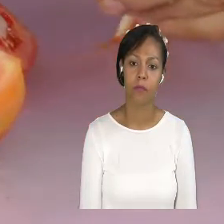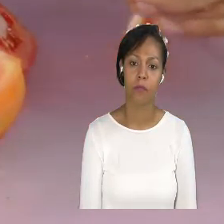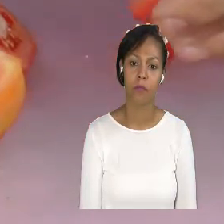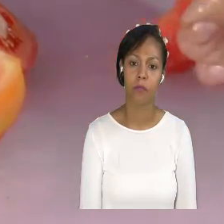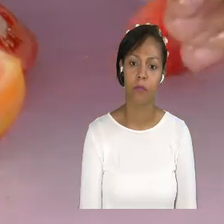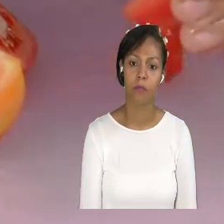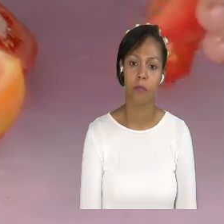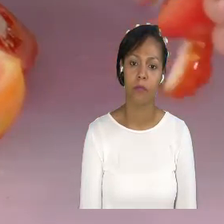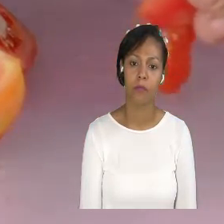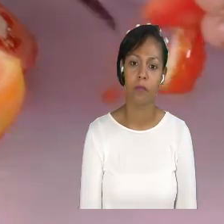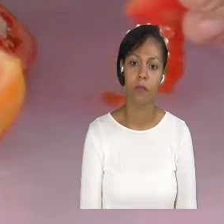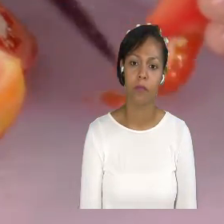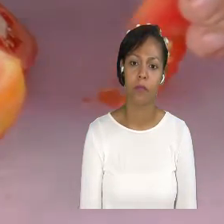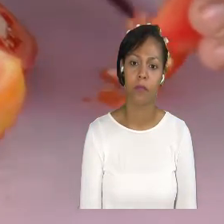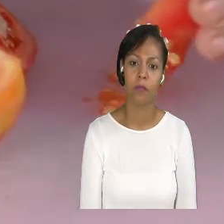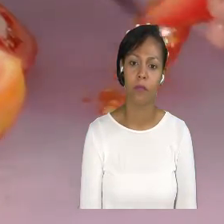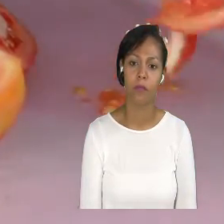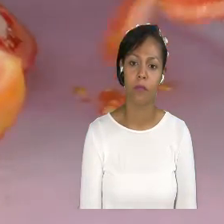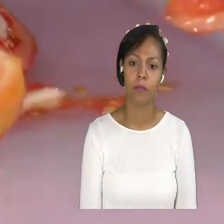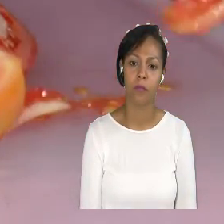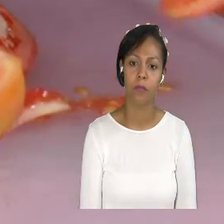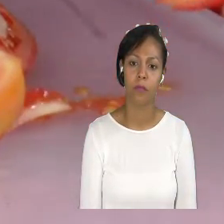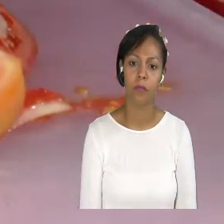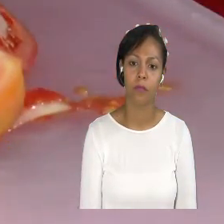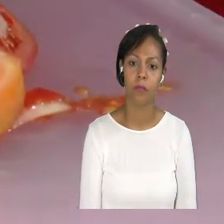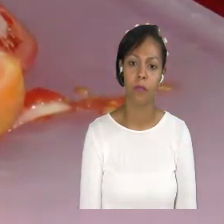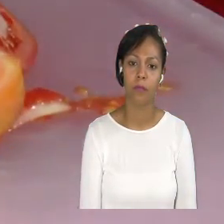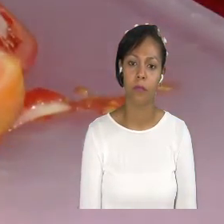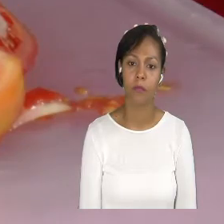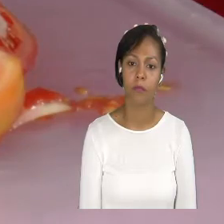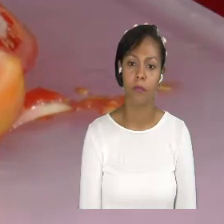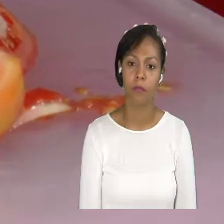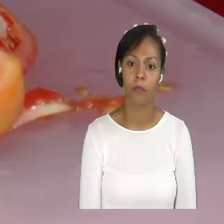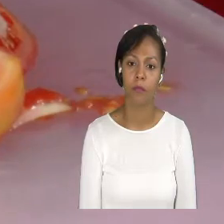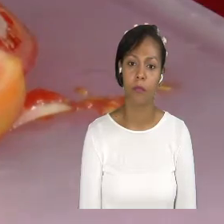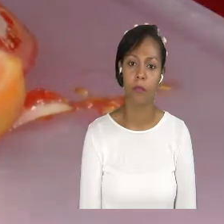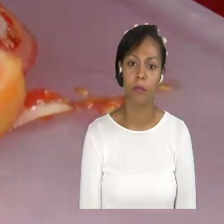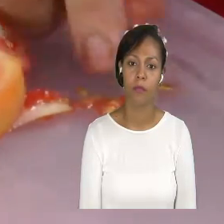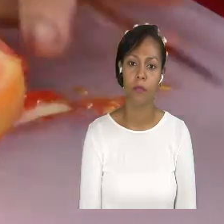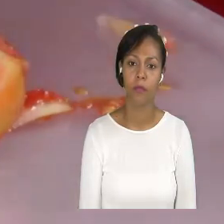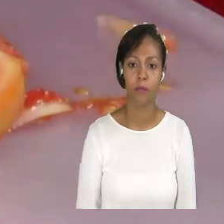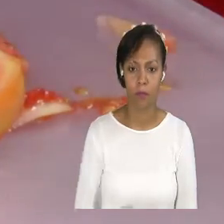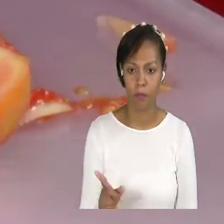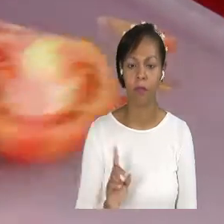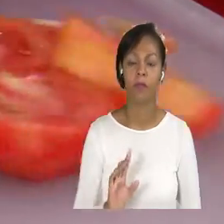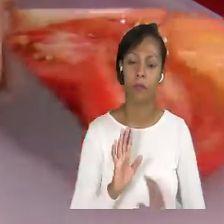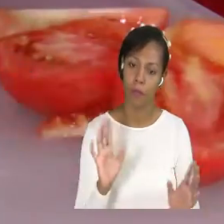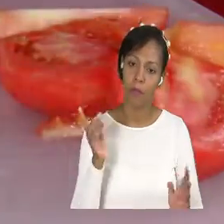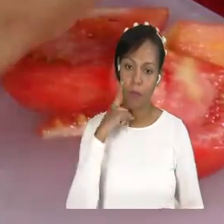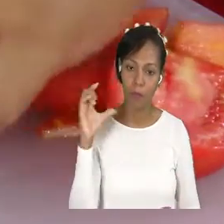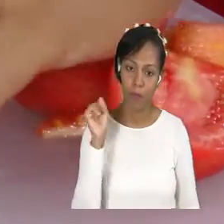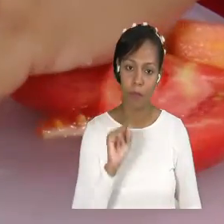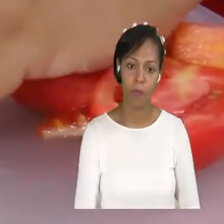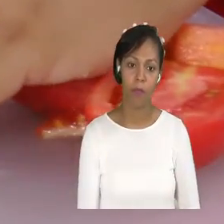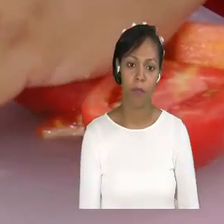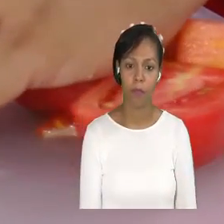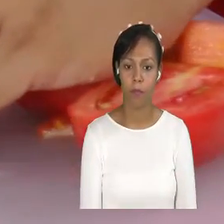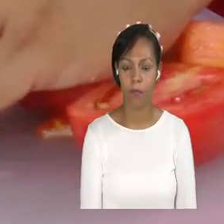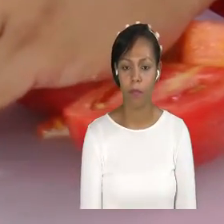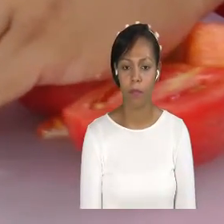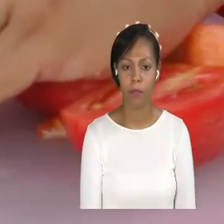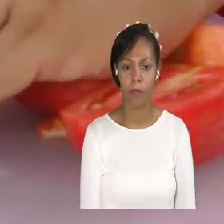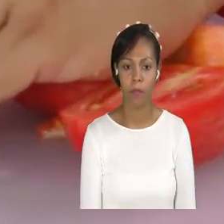tal. Entonces, así queda semillado y le quitamos la parte... Verdecita, así esta